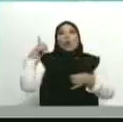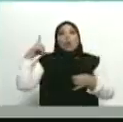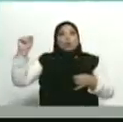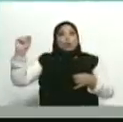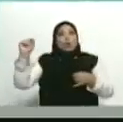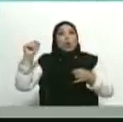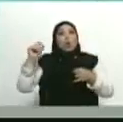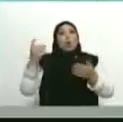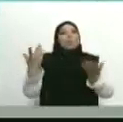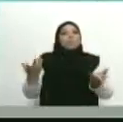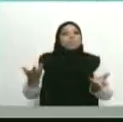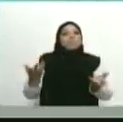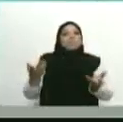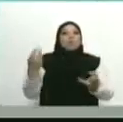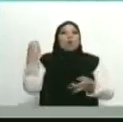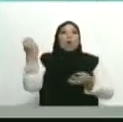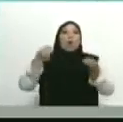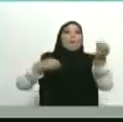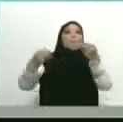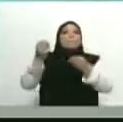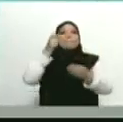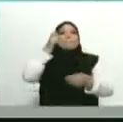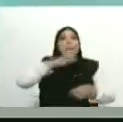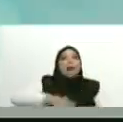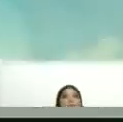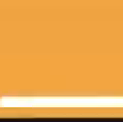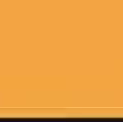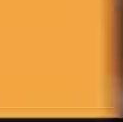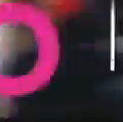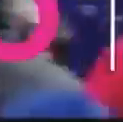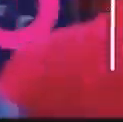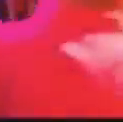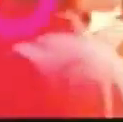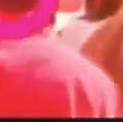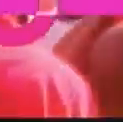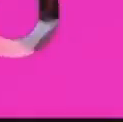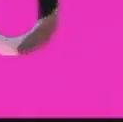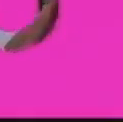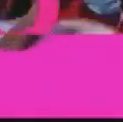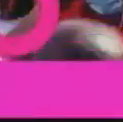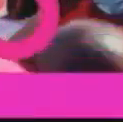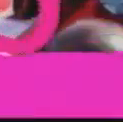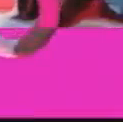al segmento con Maduro Más Pueblo. Adelante.